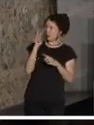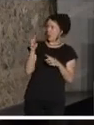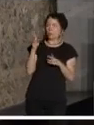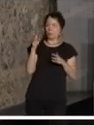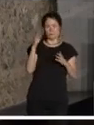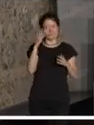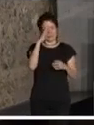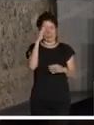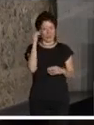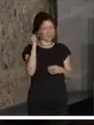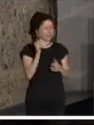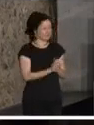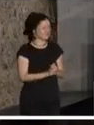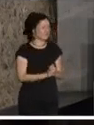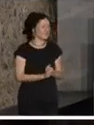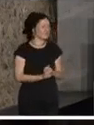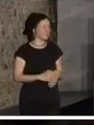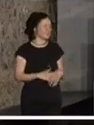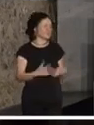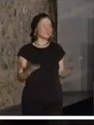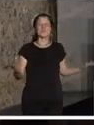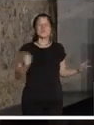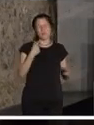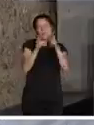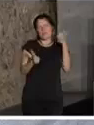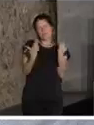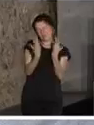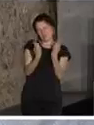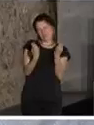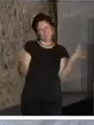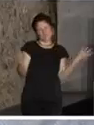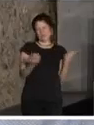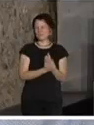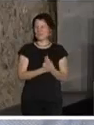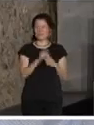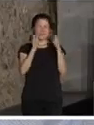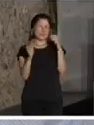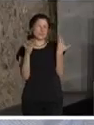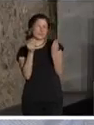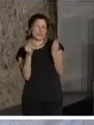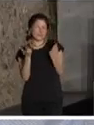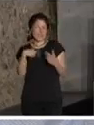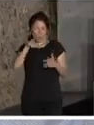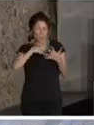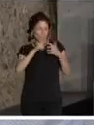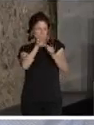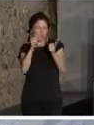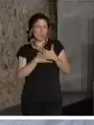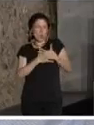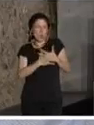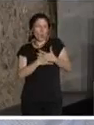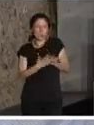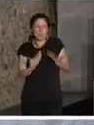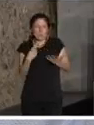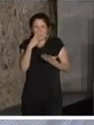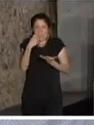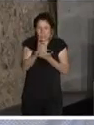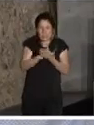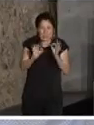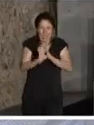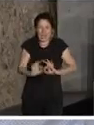dicho son muchas personas muchas personas las que voluntariamente desinteresadamente